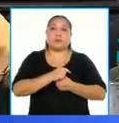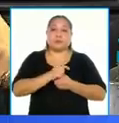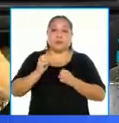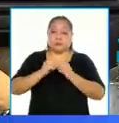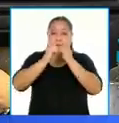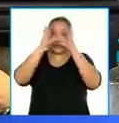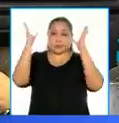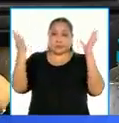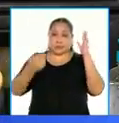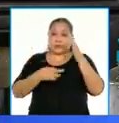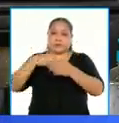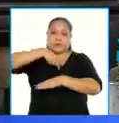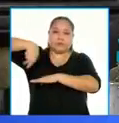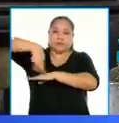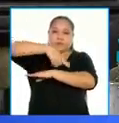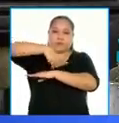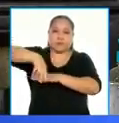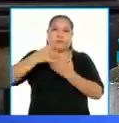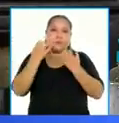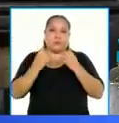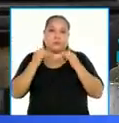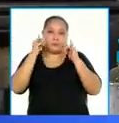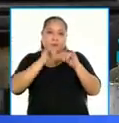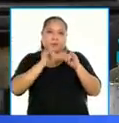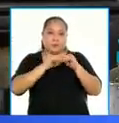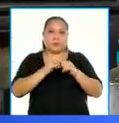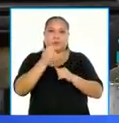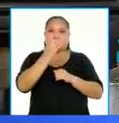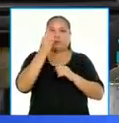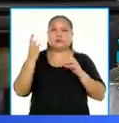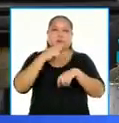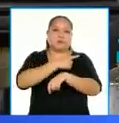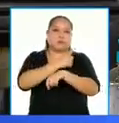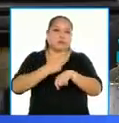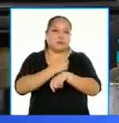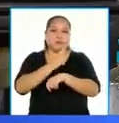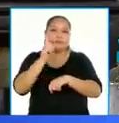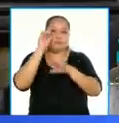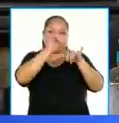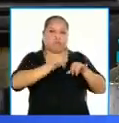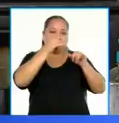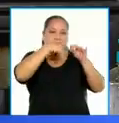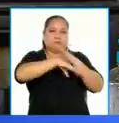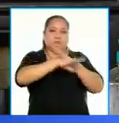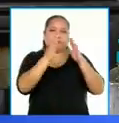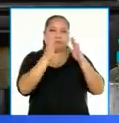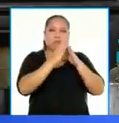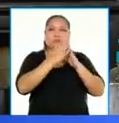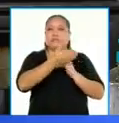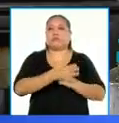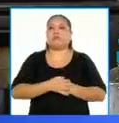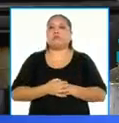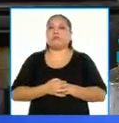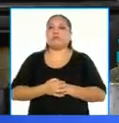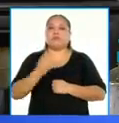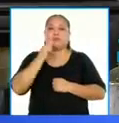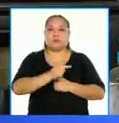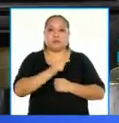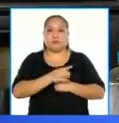día circulando, queremos conservar un número de horas al menos sin circulación de las personas. Y